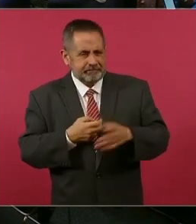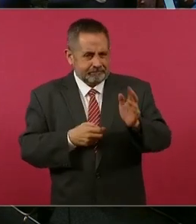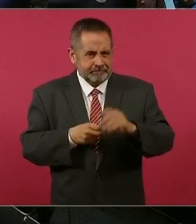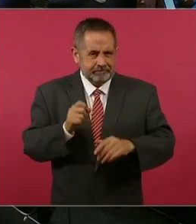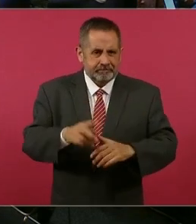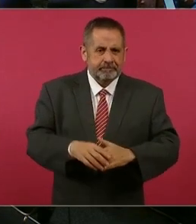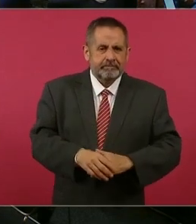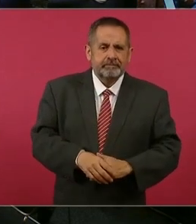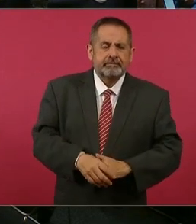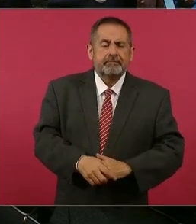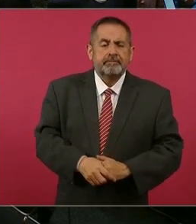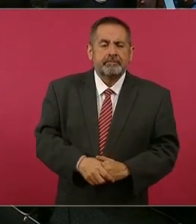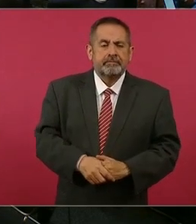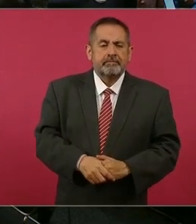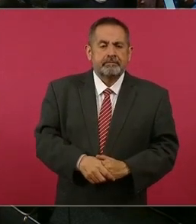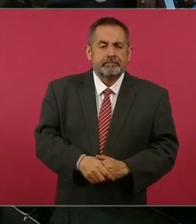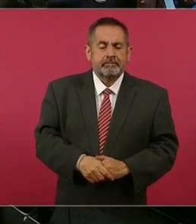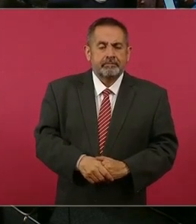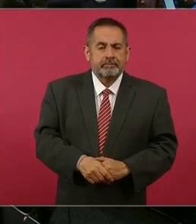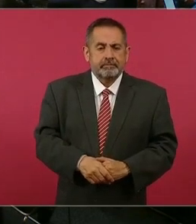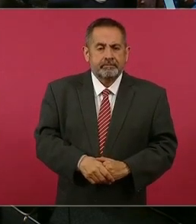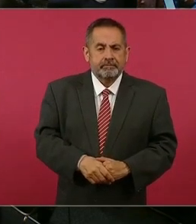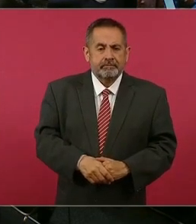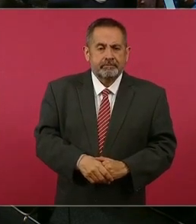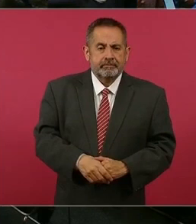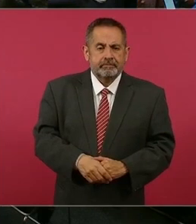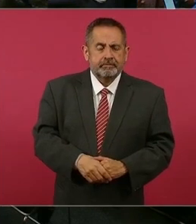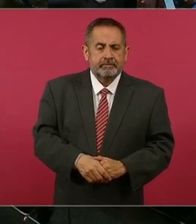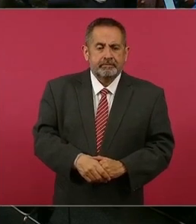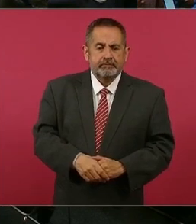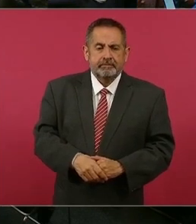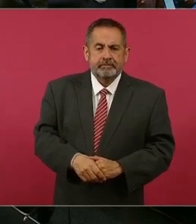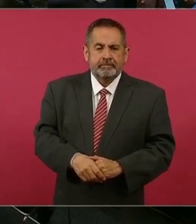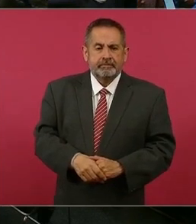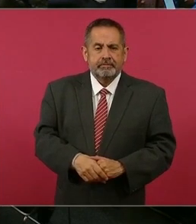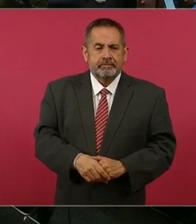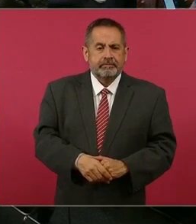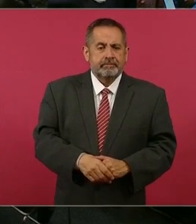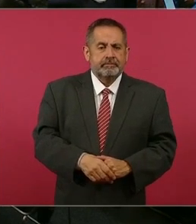Sí, es que